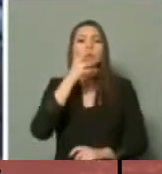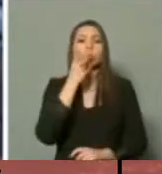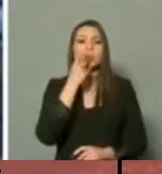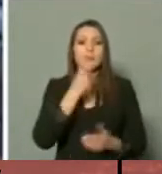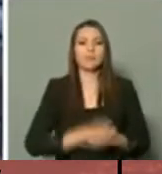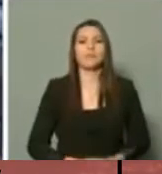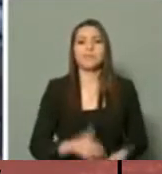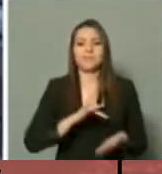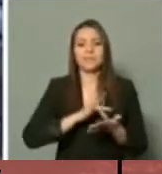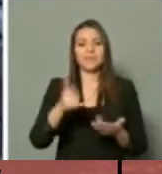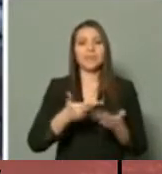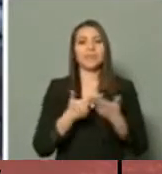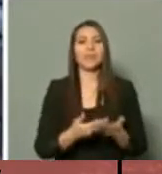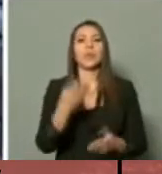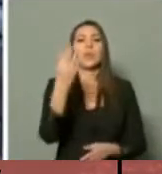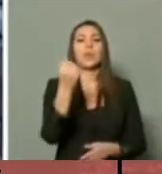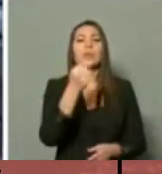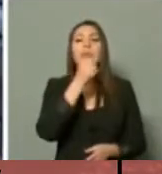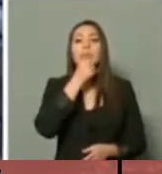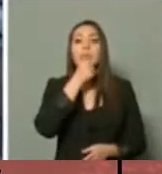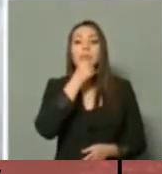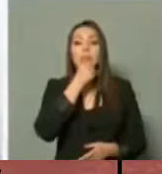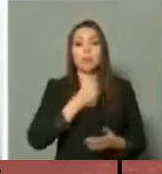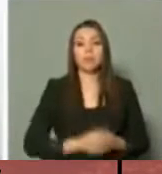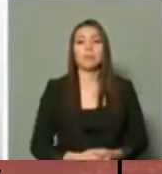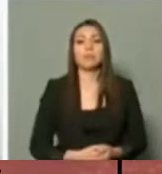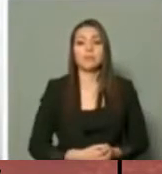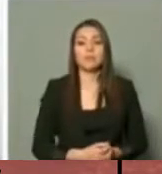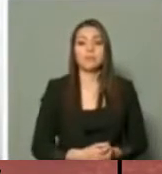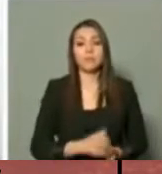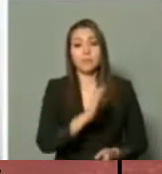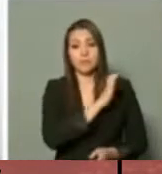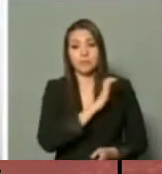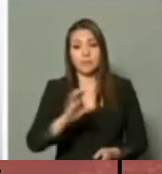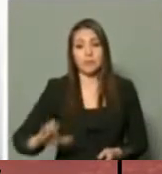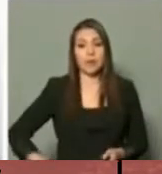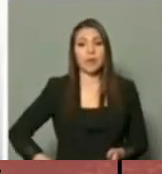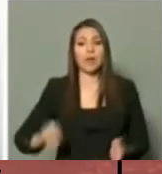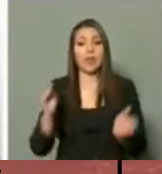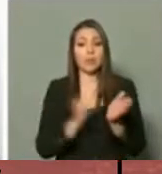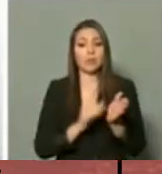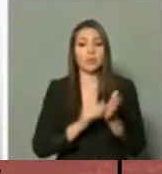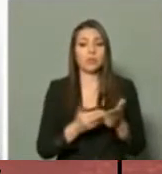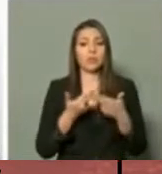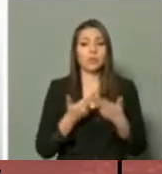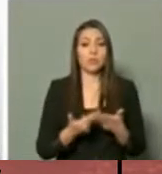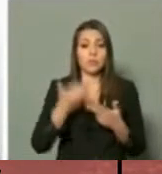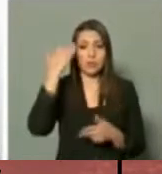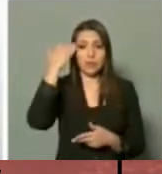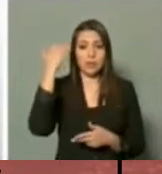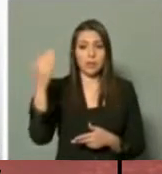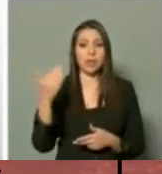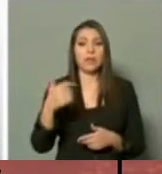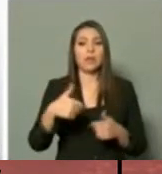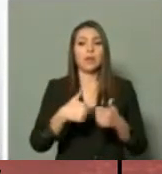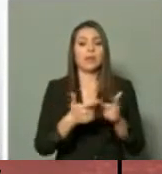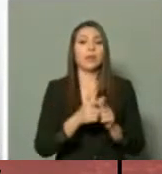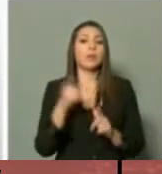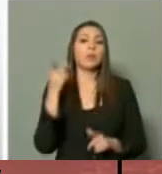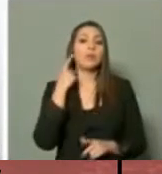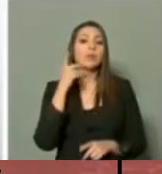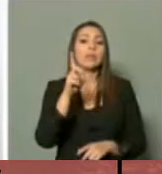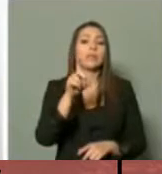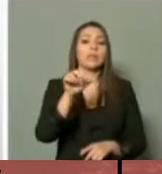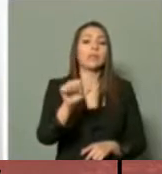le restan 9 segundos en su bolsa de tiempo. Para las candidatas que aún disponen de tiempo en su bolsa, por la coalición Ciudad de México al frente,